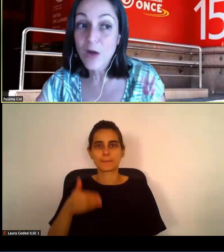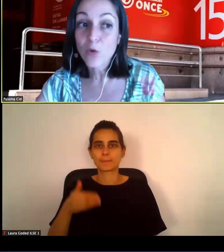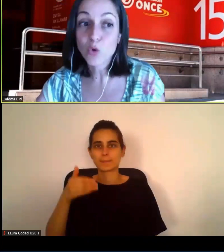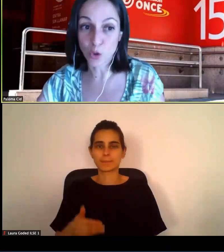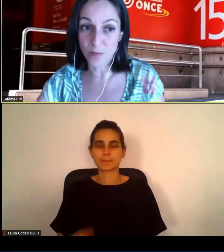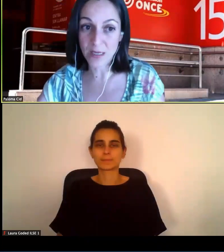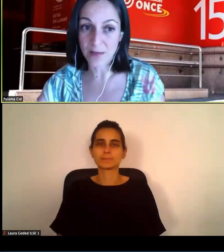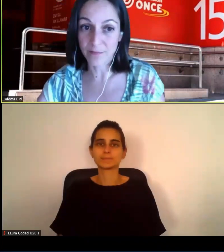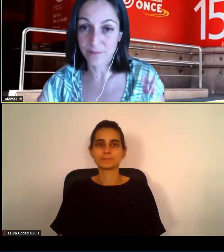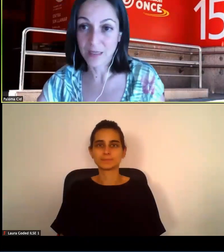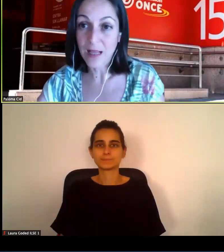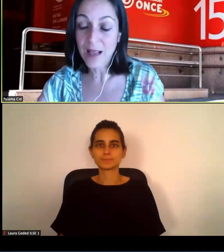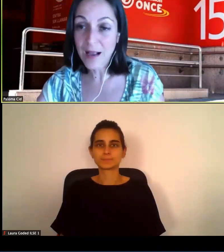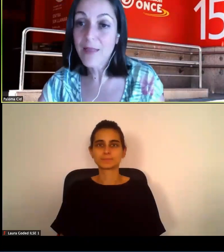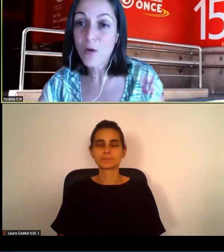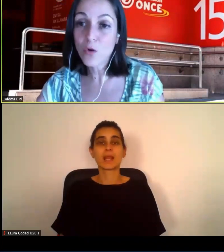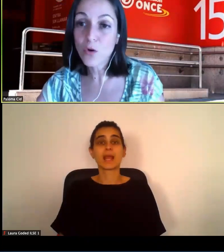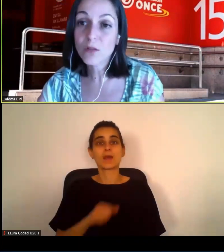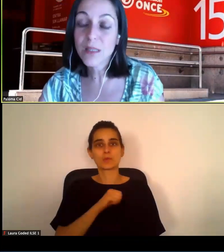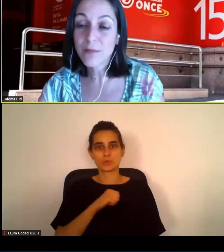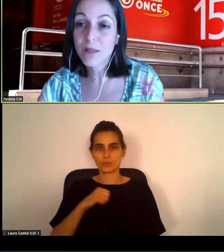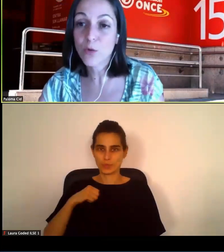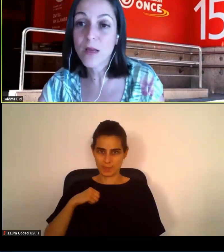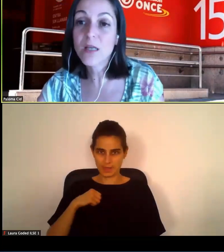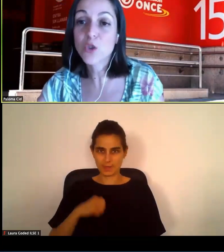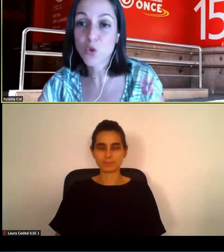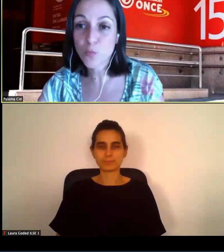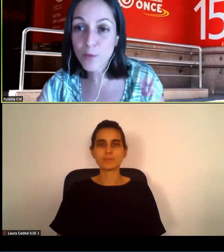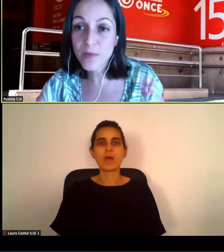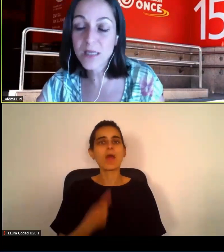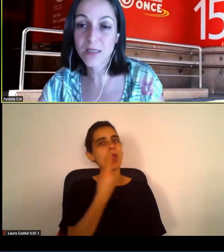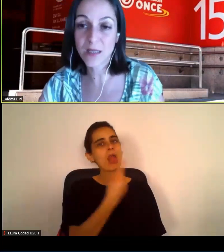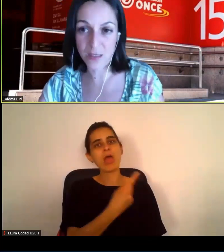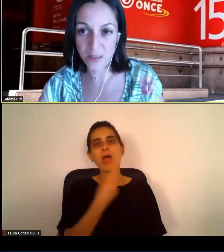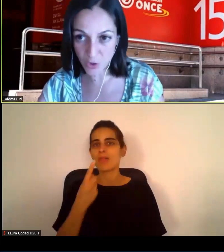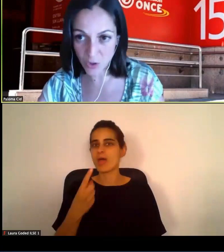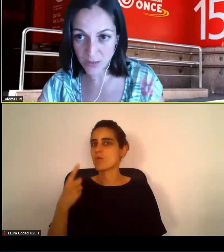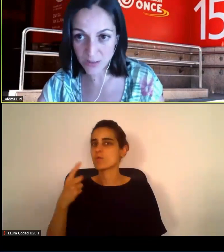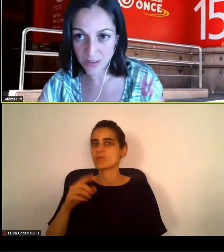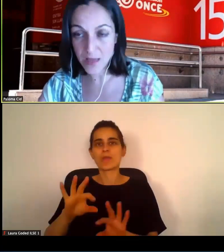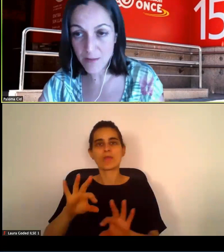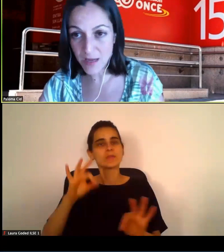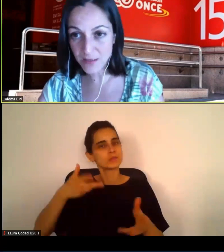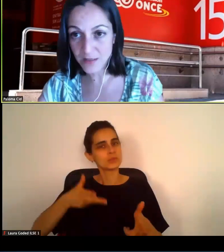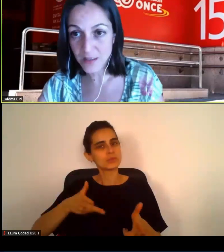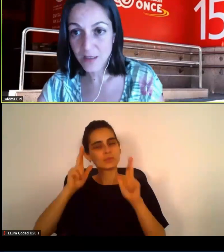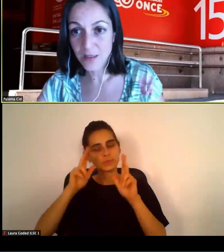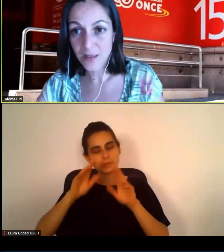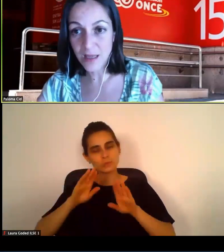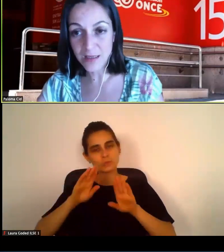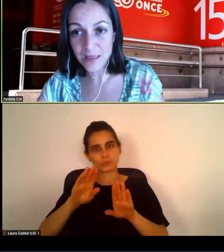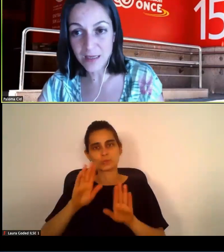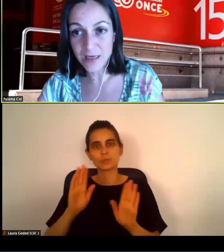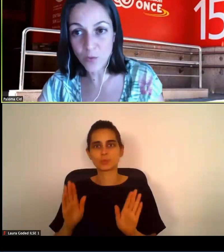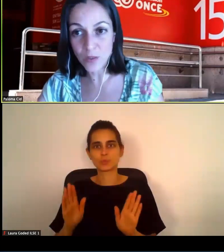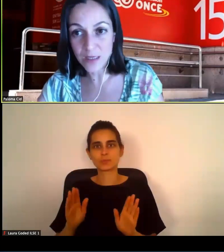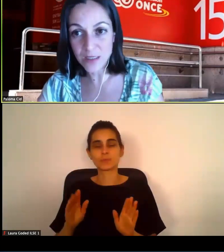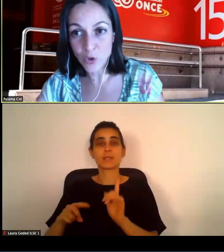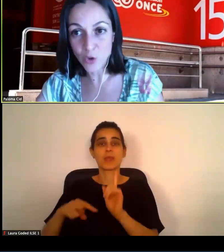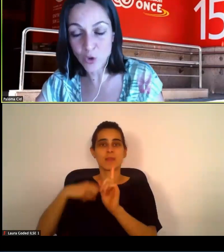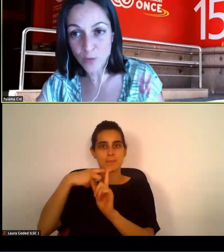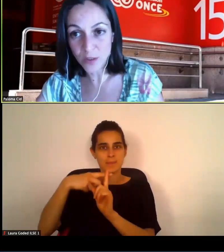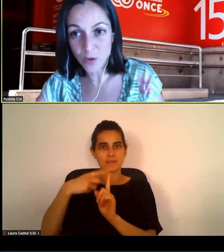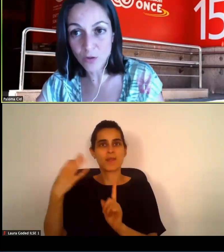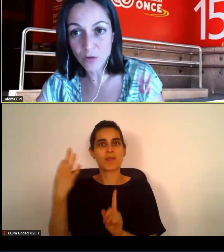La autonomía. Cada uno debe tomar sus propias decisiones y más. Hay que tener en cuenta